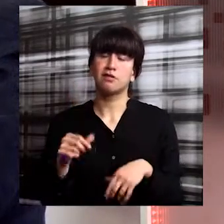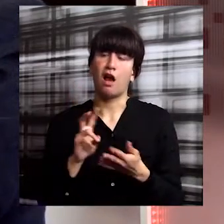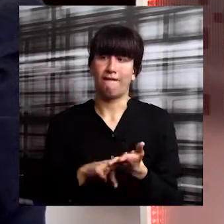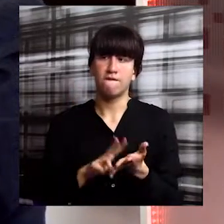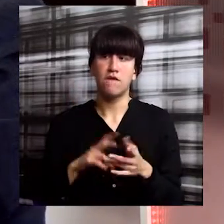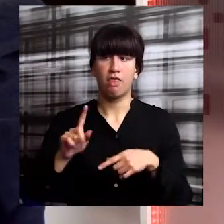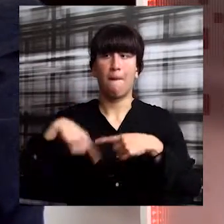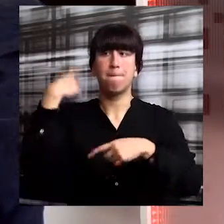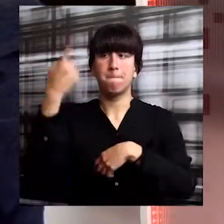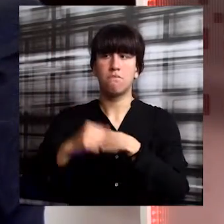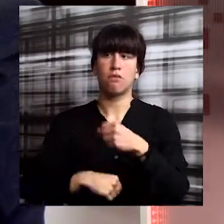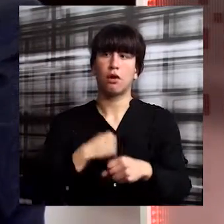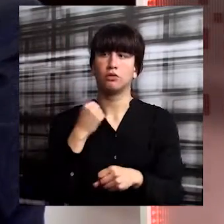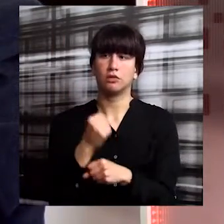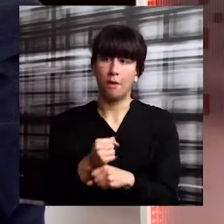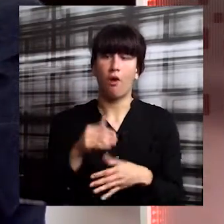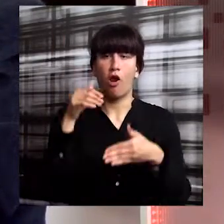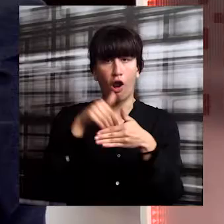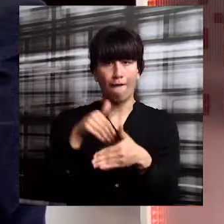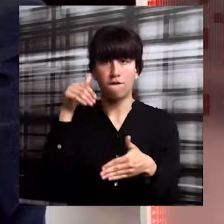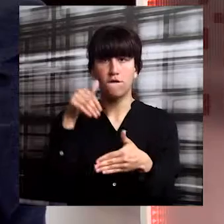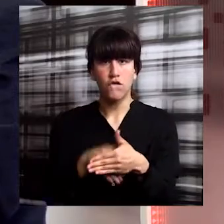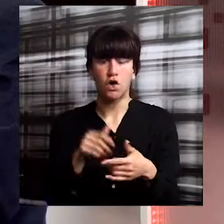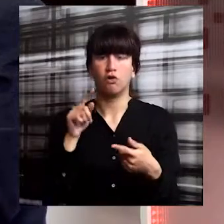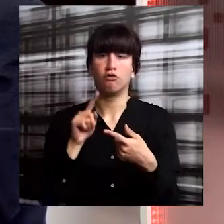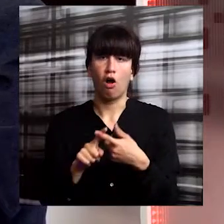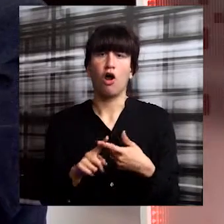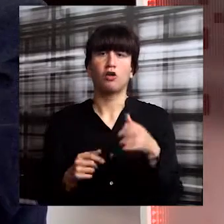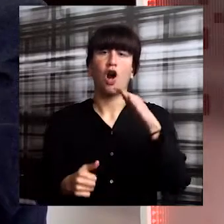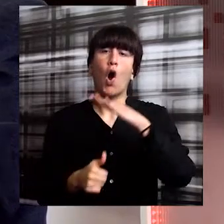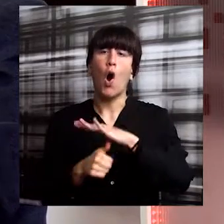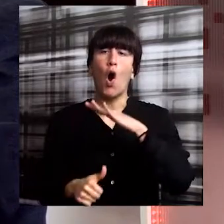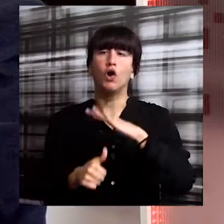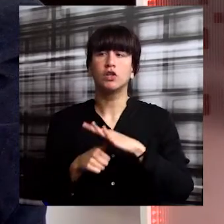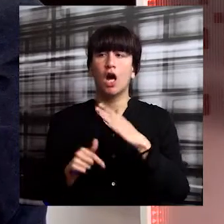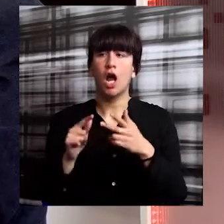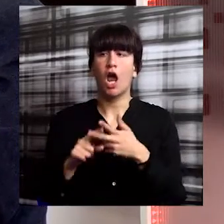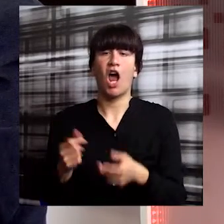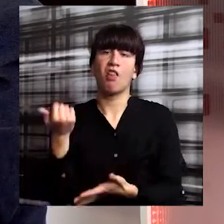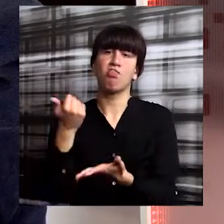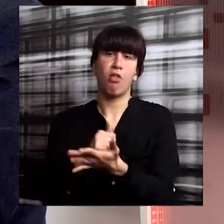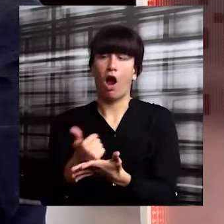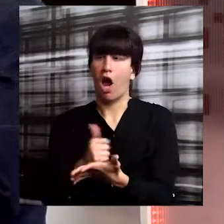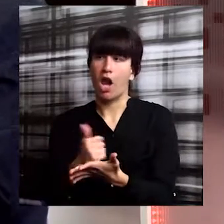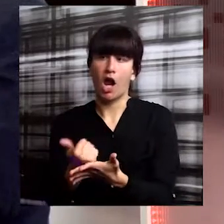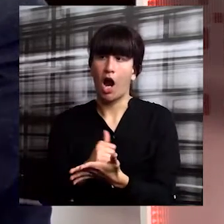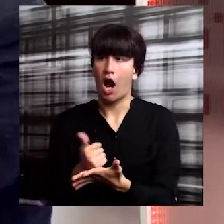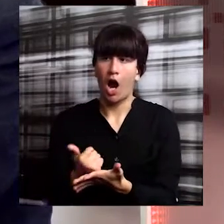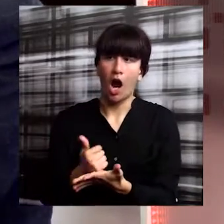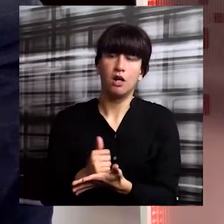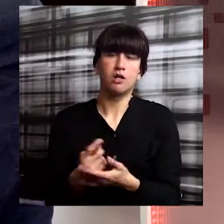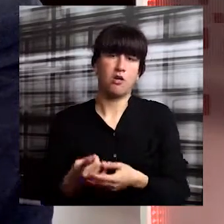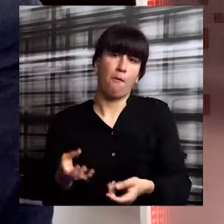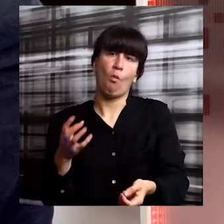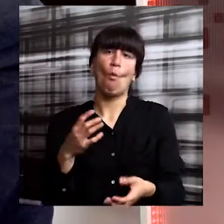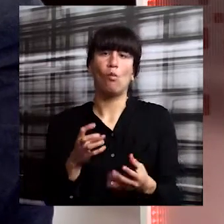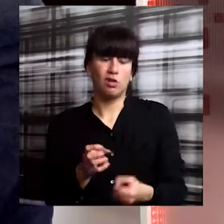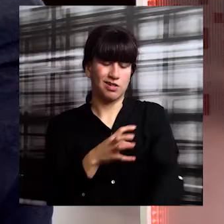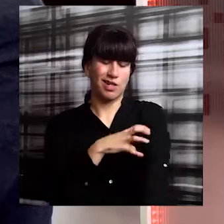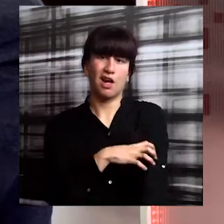hay elección de consejeros regionales, de concejales, de alcaldes, y está la de gobernador